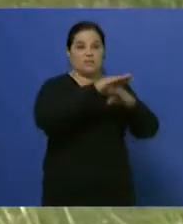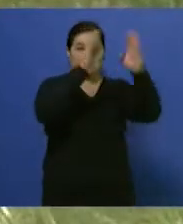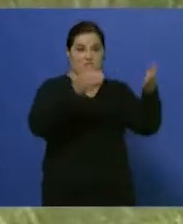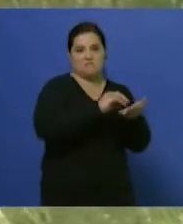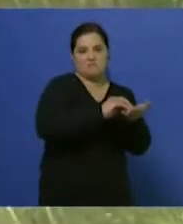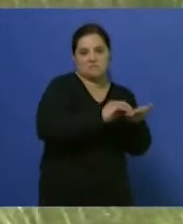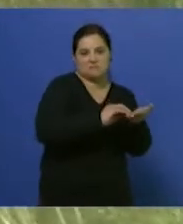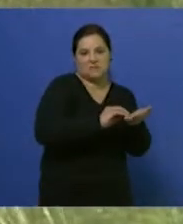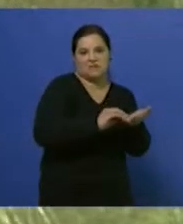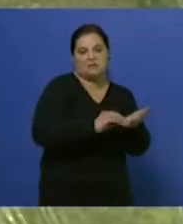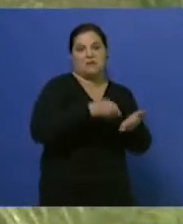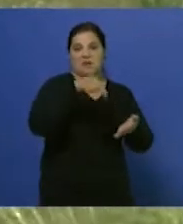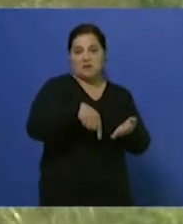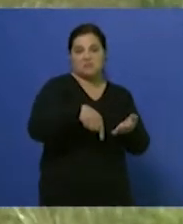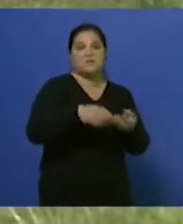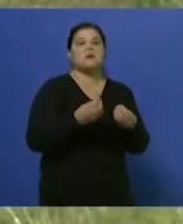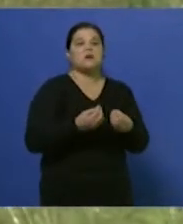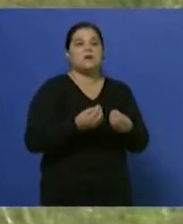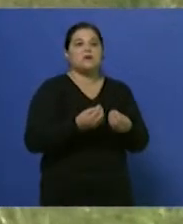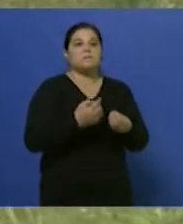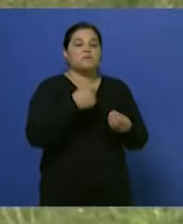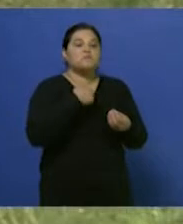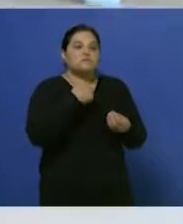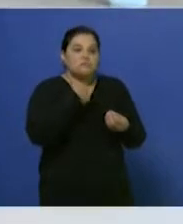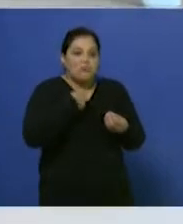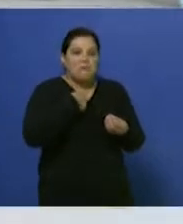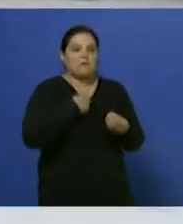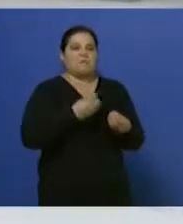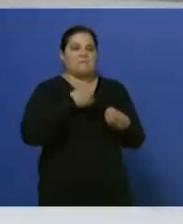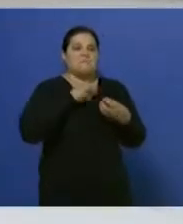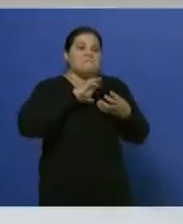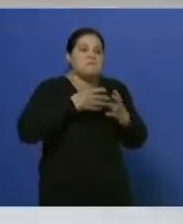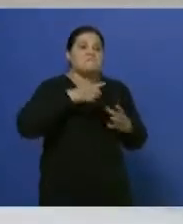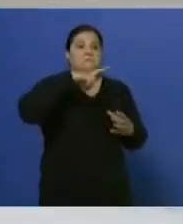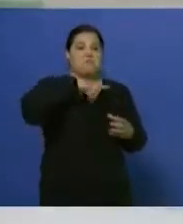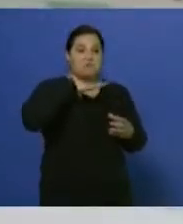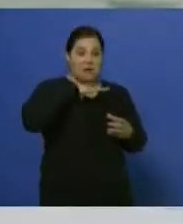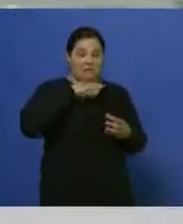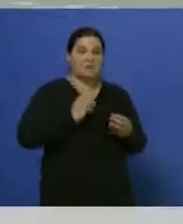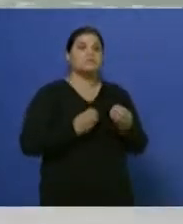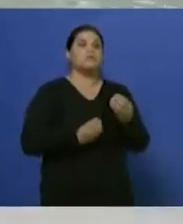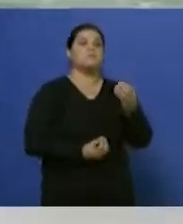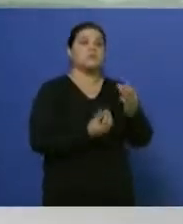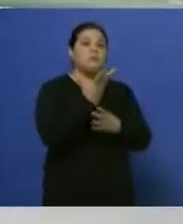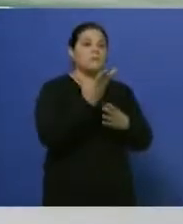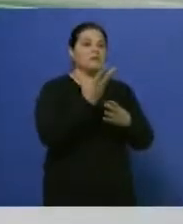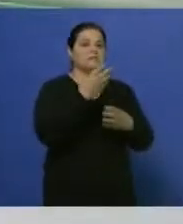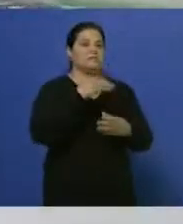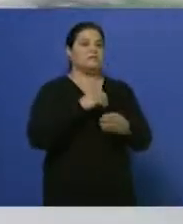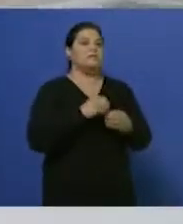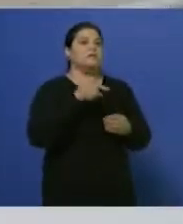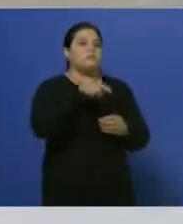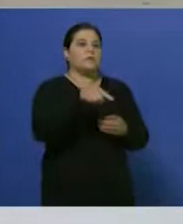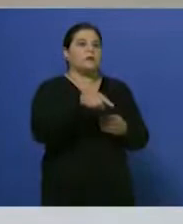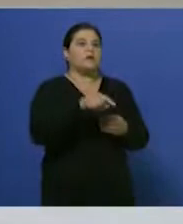villamariense, que es un emprendimiento el que yo voy a hacer en forma privada. Yo presenté un proyecto en el municipio por un canje, por